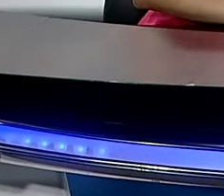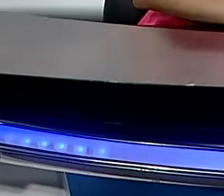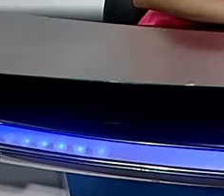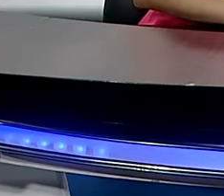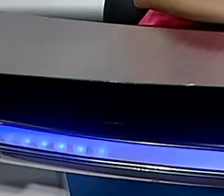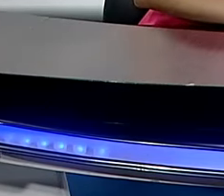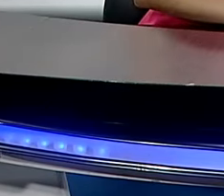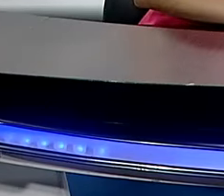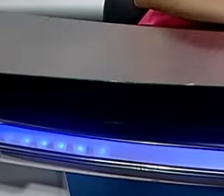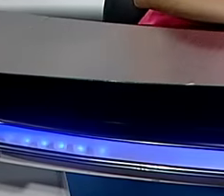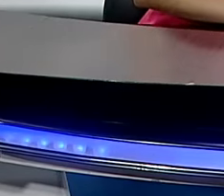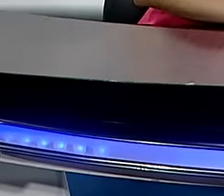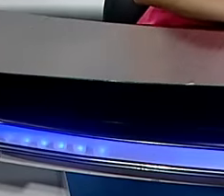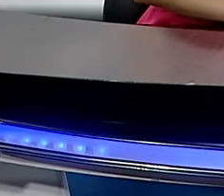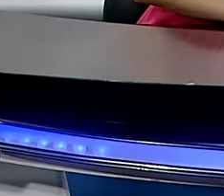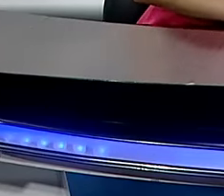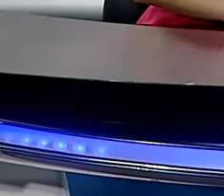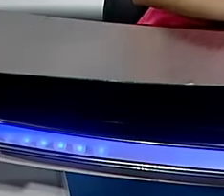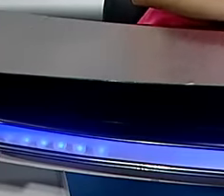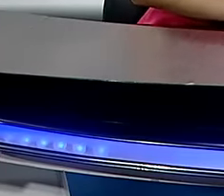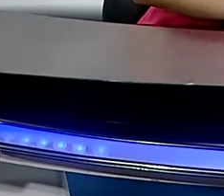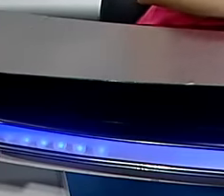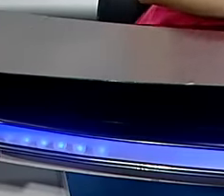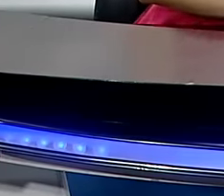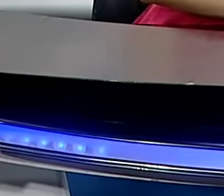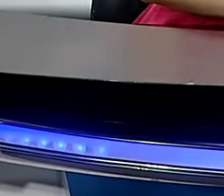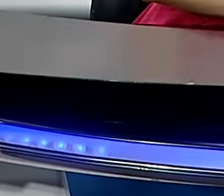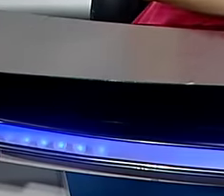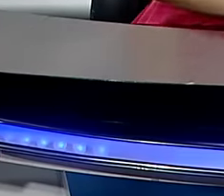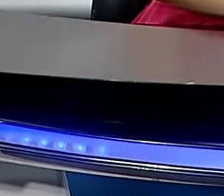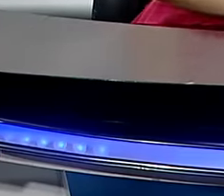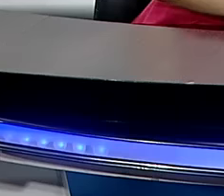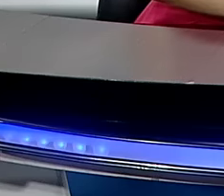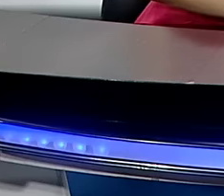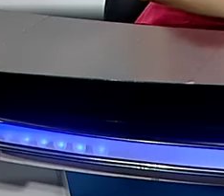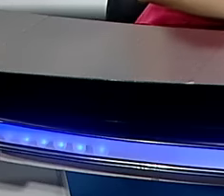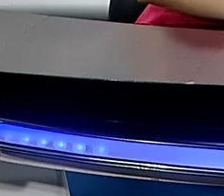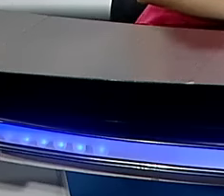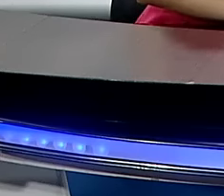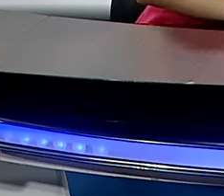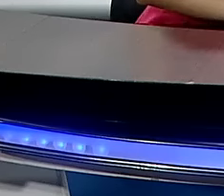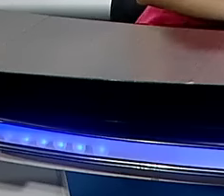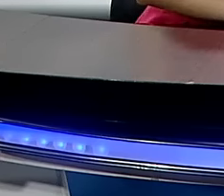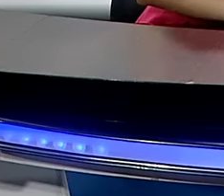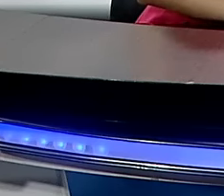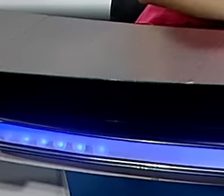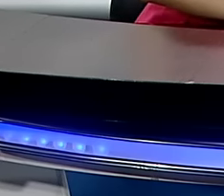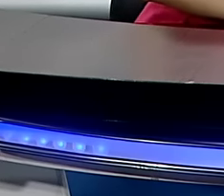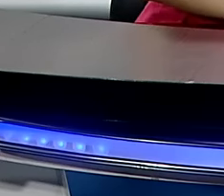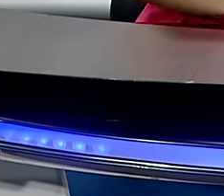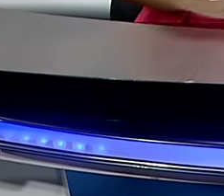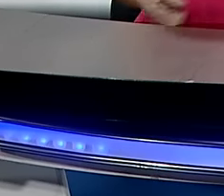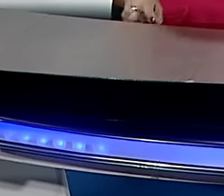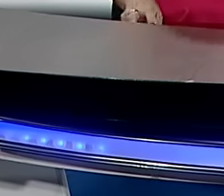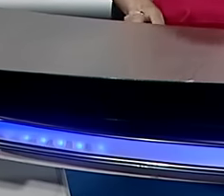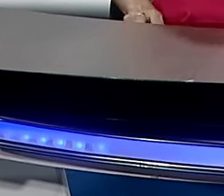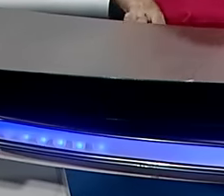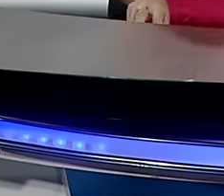recibido. Gracias, Enrique, un abrazo. Bueno, un saludito de cumpleaños a Tiago Miranda, que está cumpliendo 8 añitos.